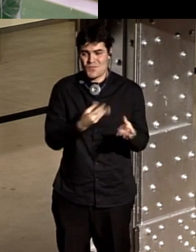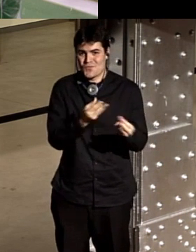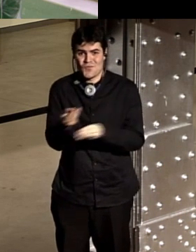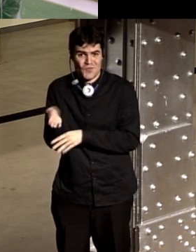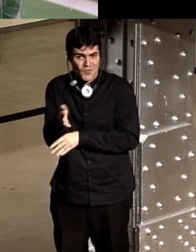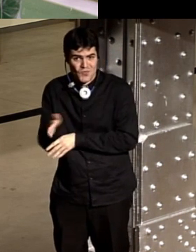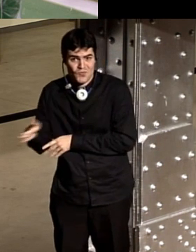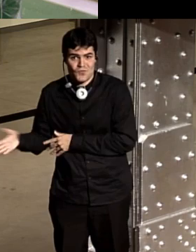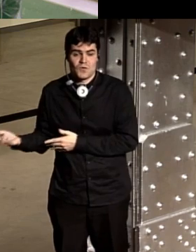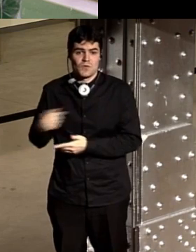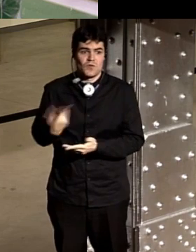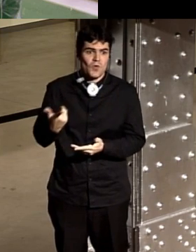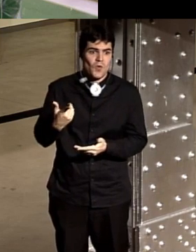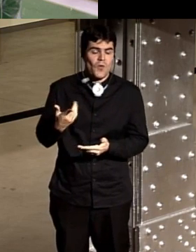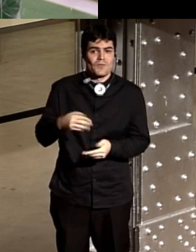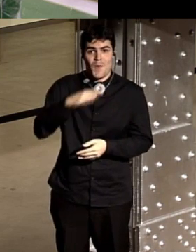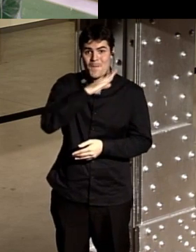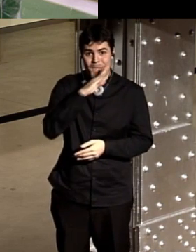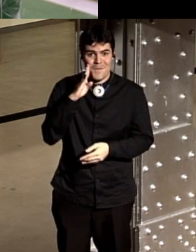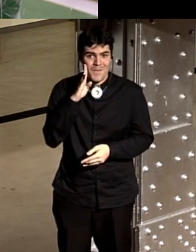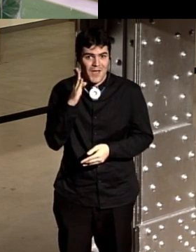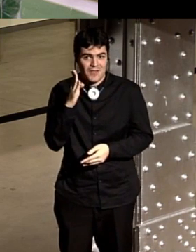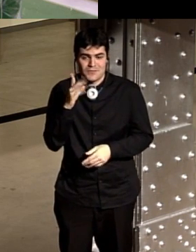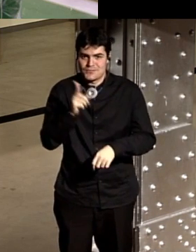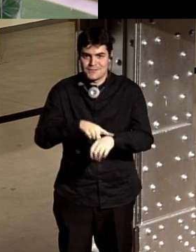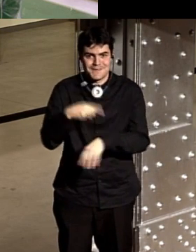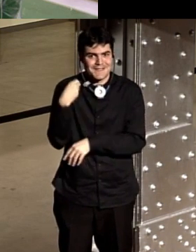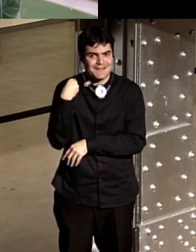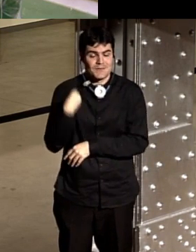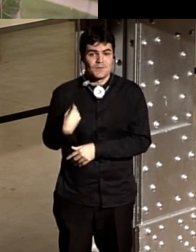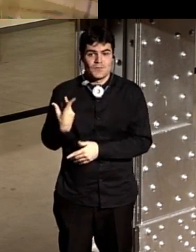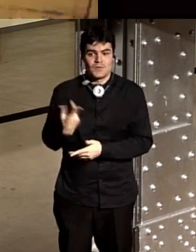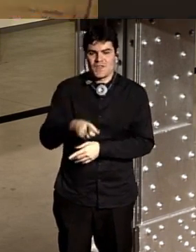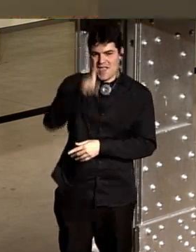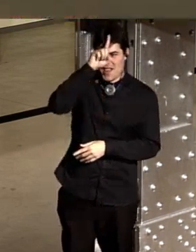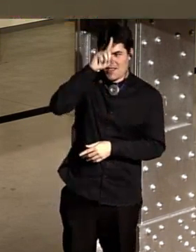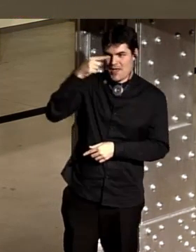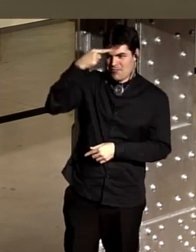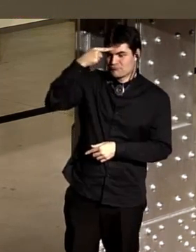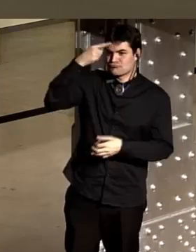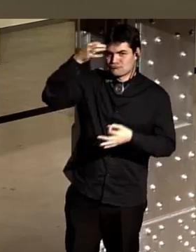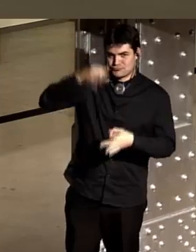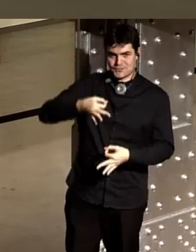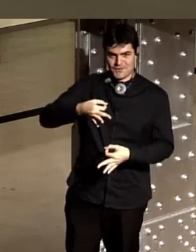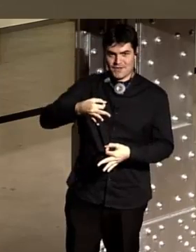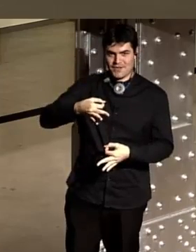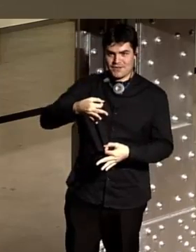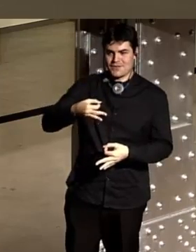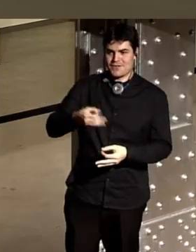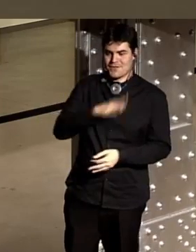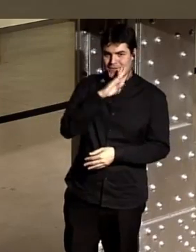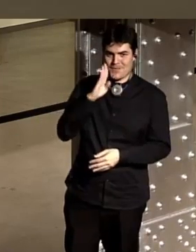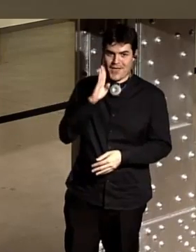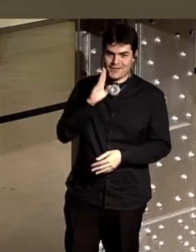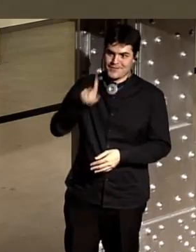ser madre, todo eso vino al mismo tiempo. Entonces, Es cuando decides en Libia ser madre, como premio a tu marido, ¿no? Pues sí, después del el